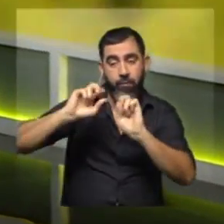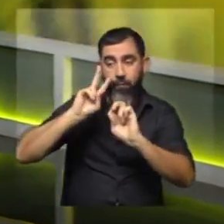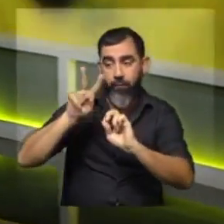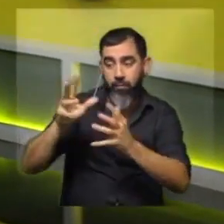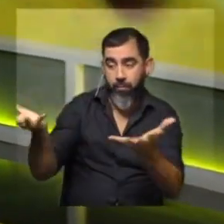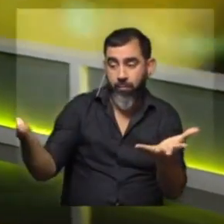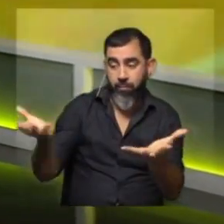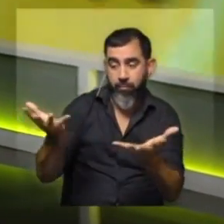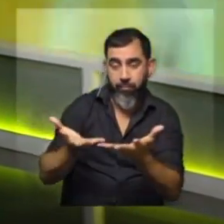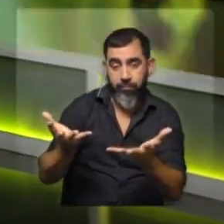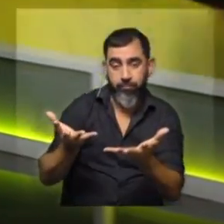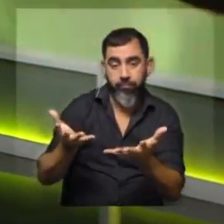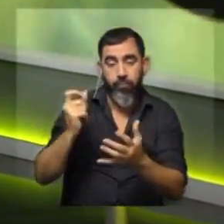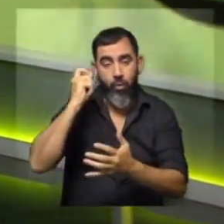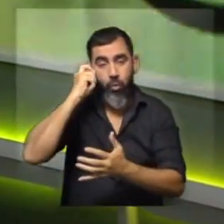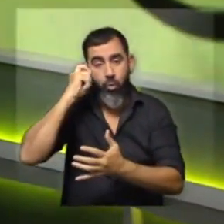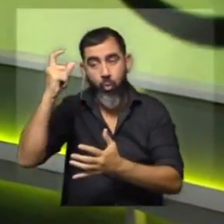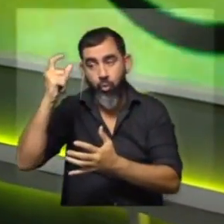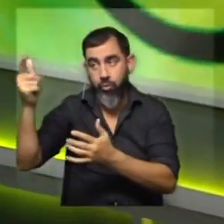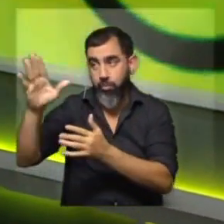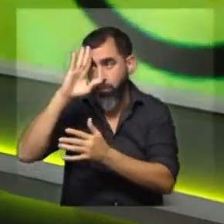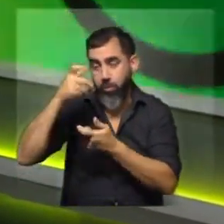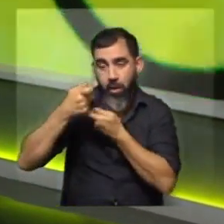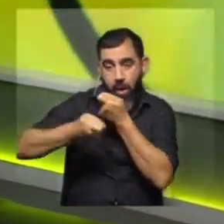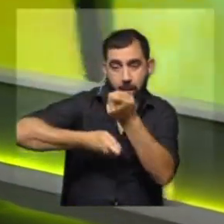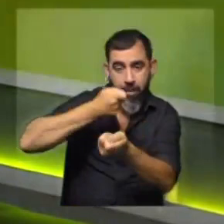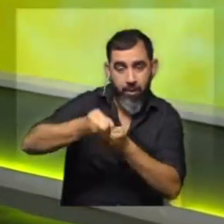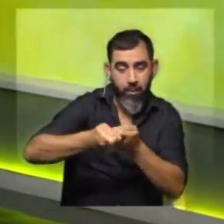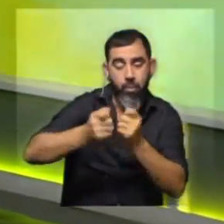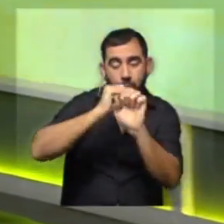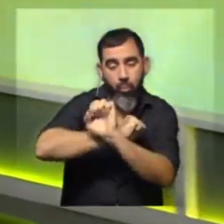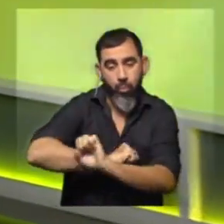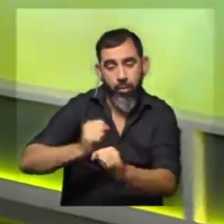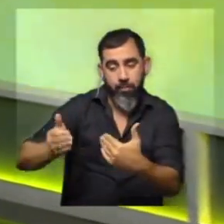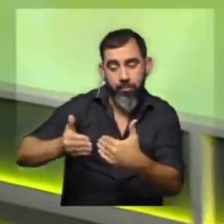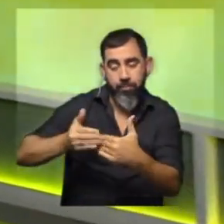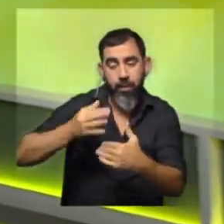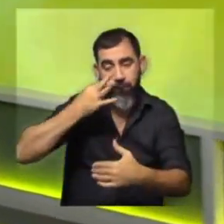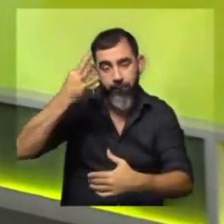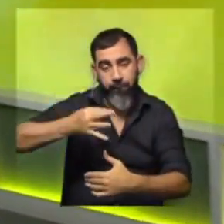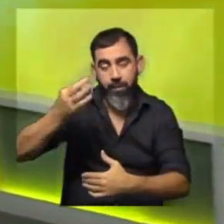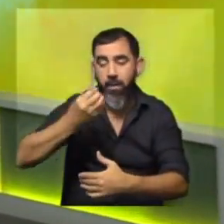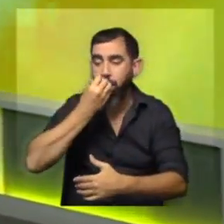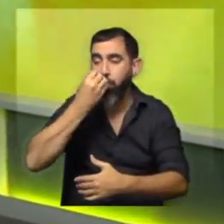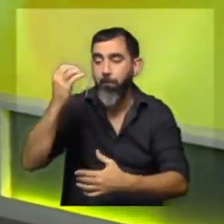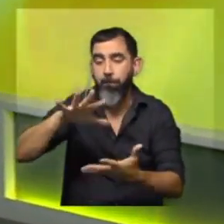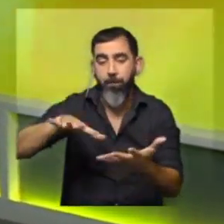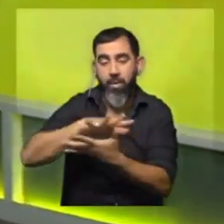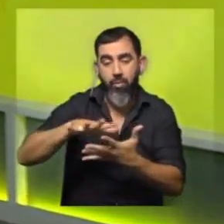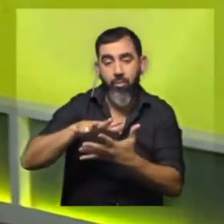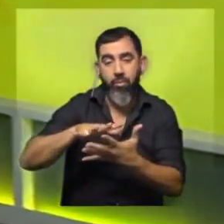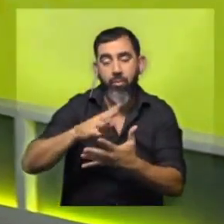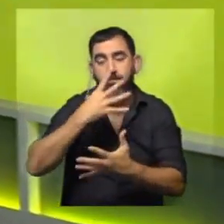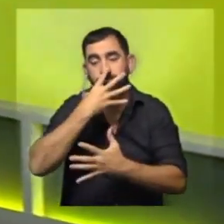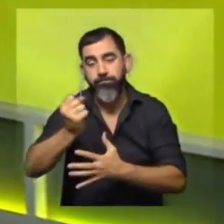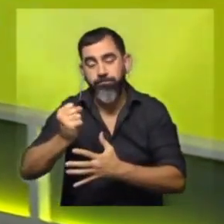recién en la introducción, el conocimiento aplicado, nos permiten acercarnos a la realidad desde el mejor lugar, el de la